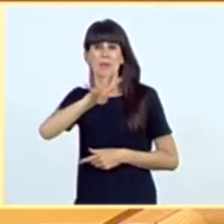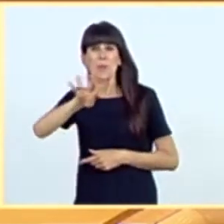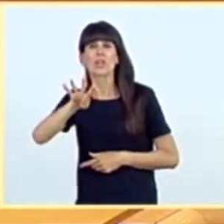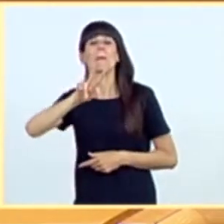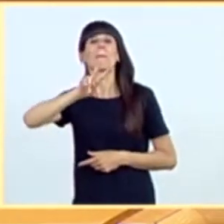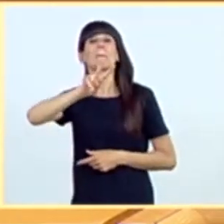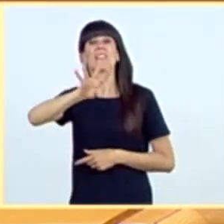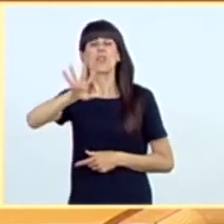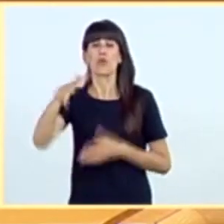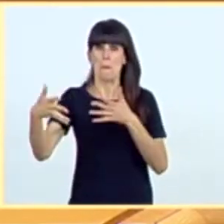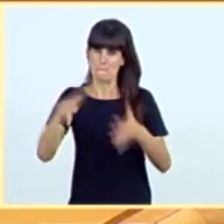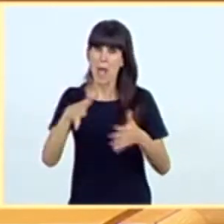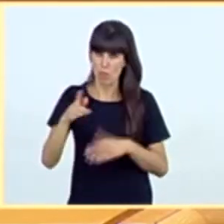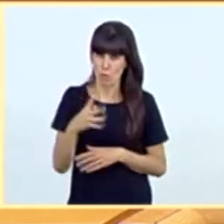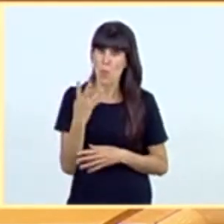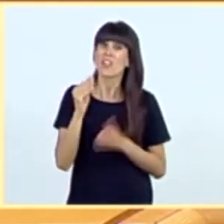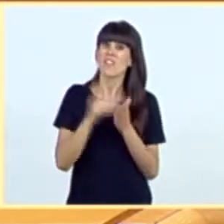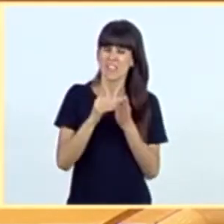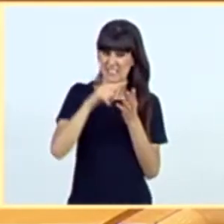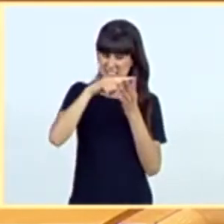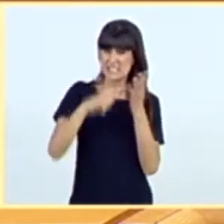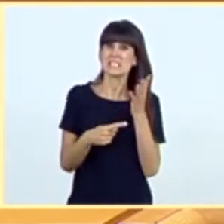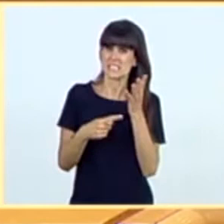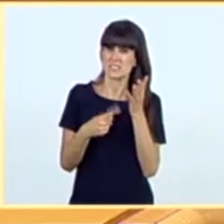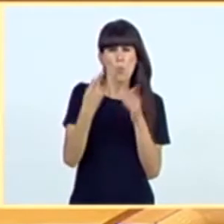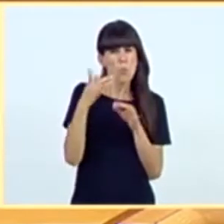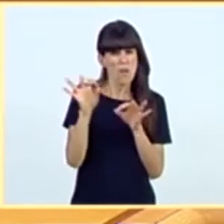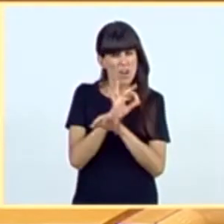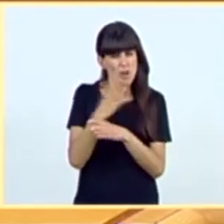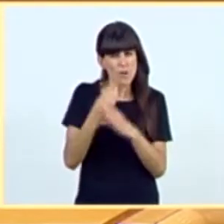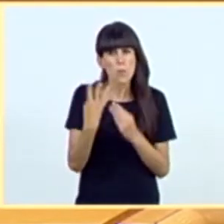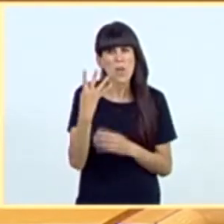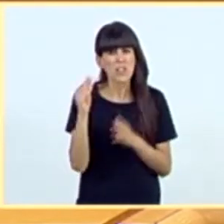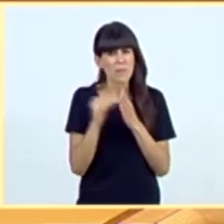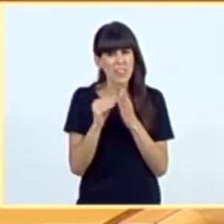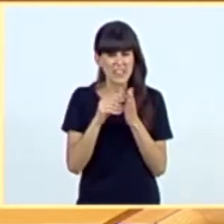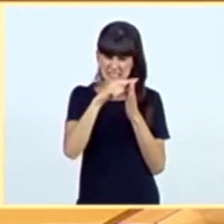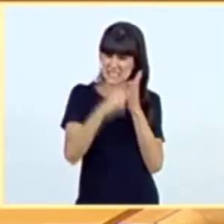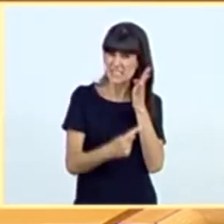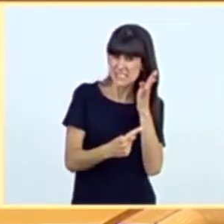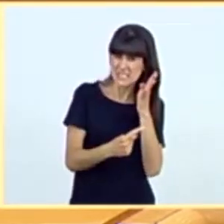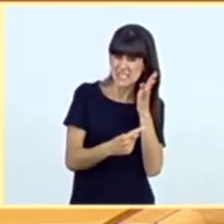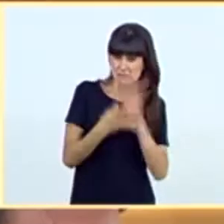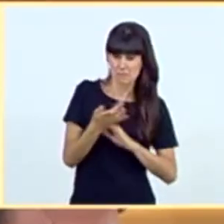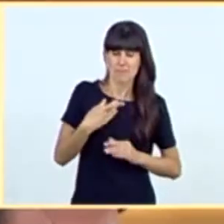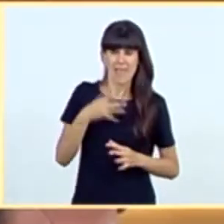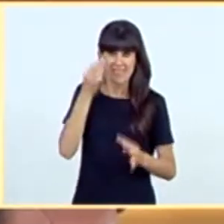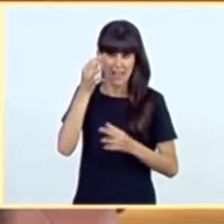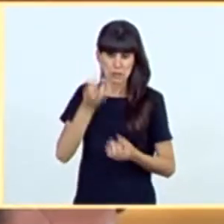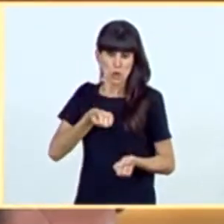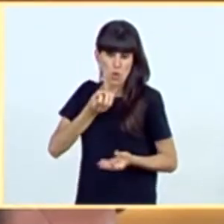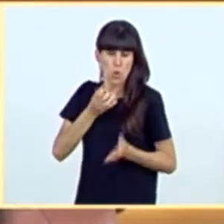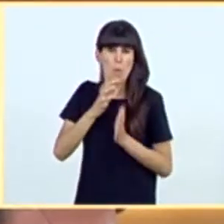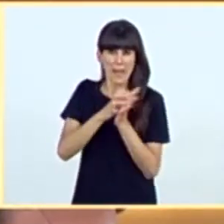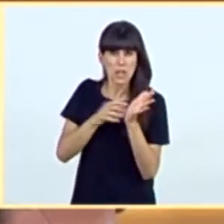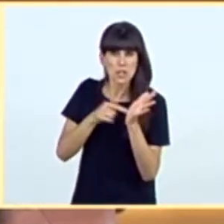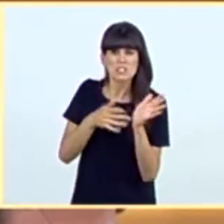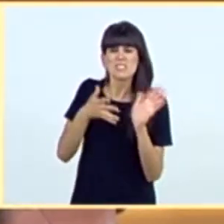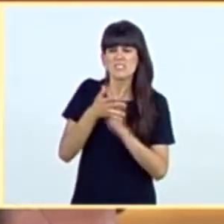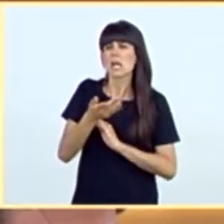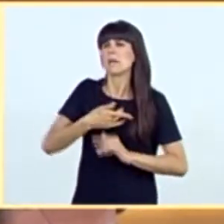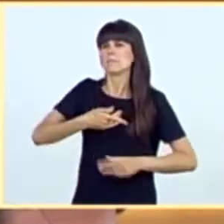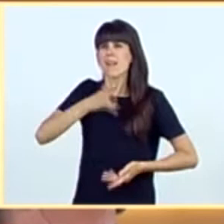el 25 de marzo. Cometió un error 4 veces, señoría. Estos son datos y documentos. Estos no son argumentarios